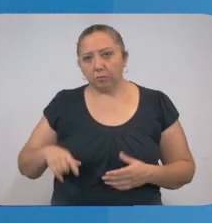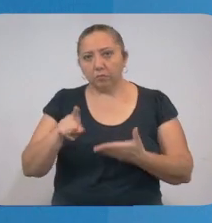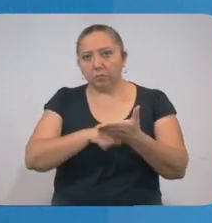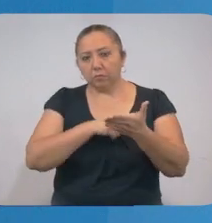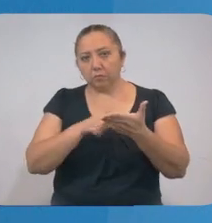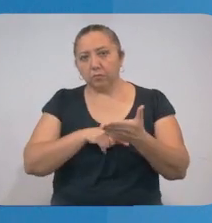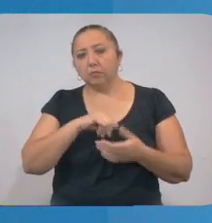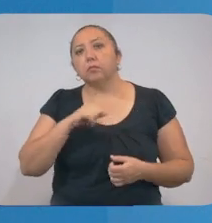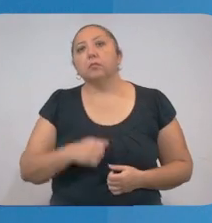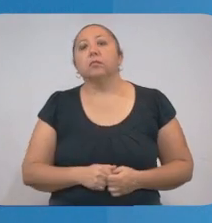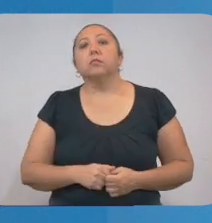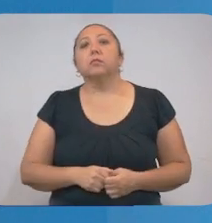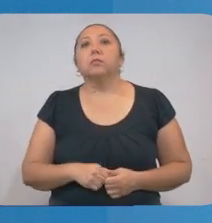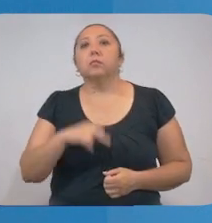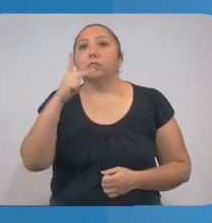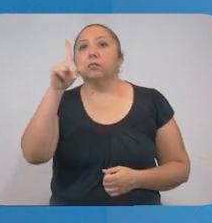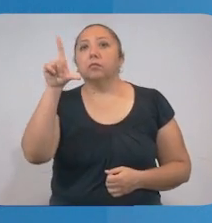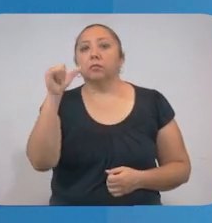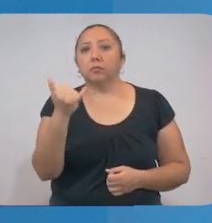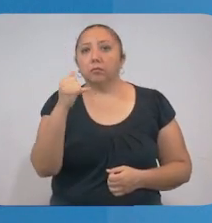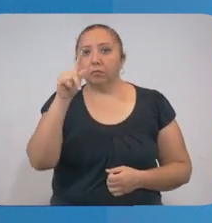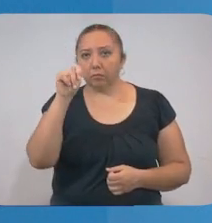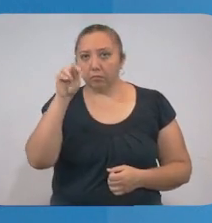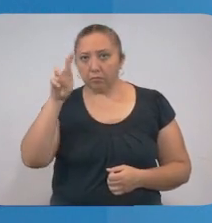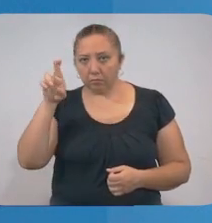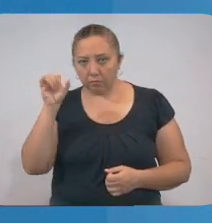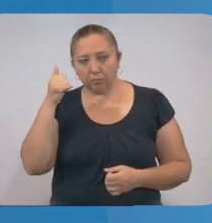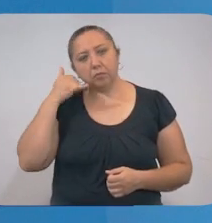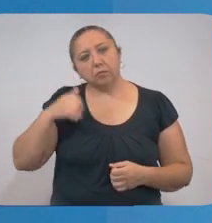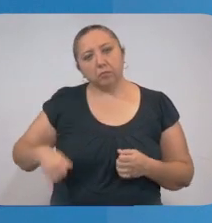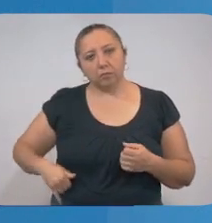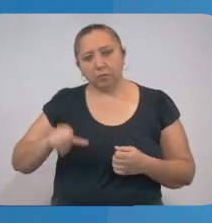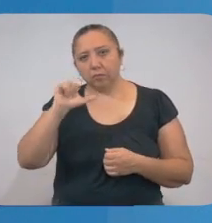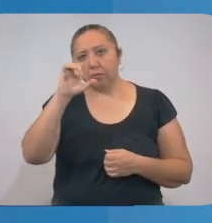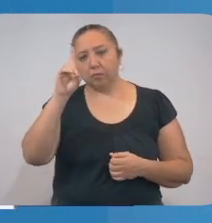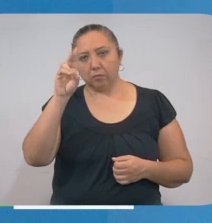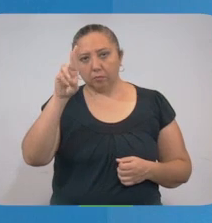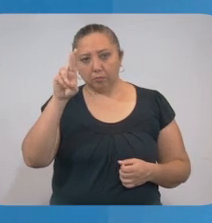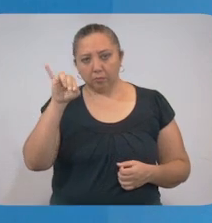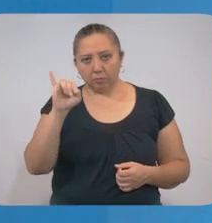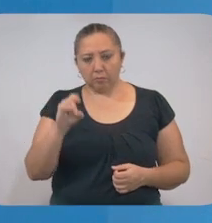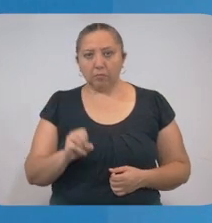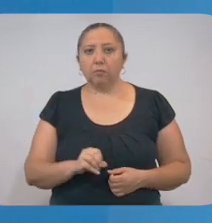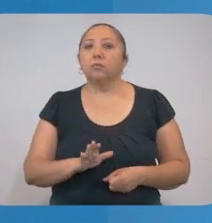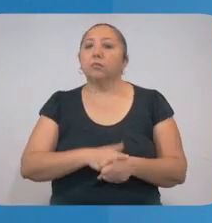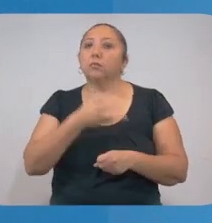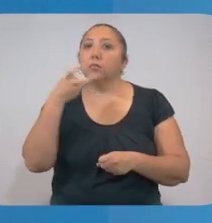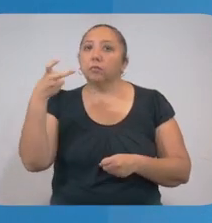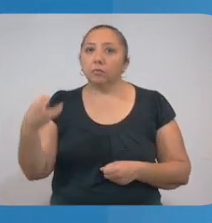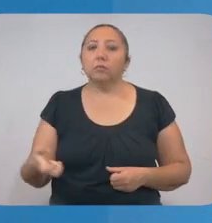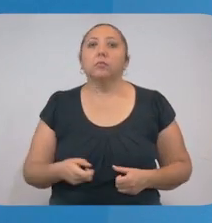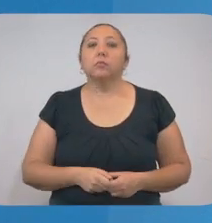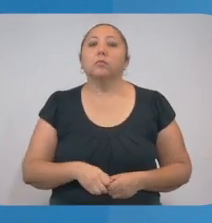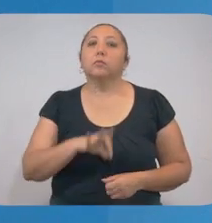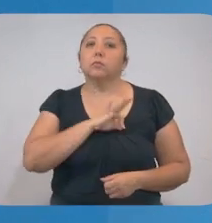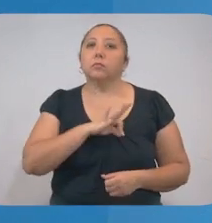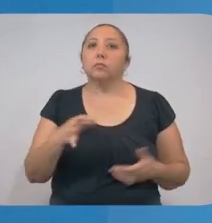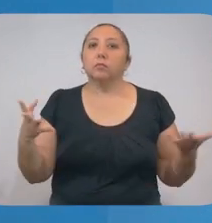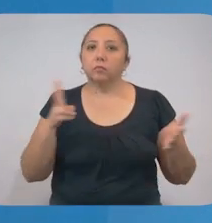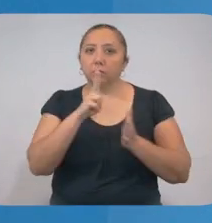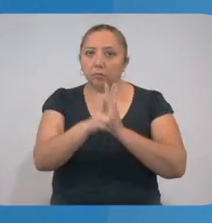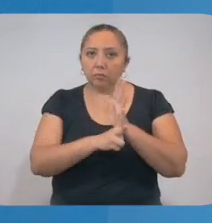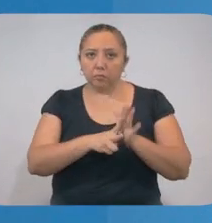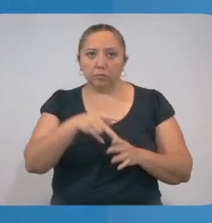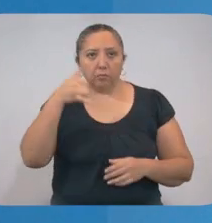lehetsano, nukbesa hilobo. Letietuna, letiotol tsibil, tumen untang hebistanza male, bishubin le kohanilo. Leka